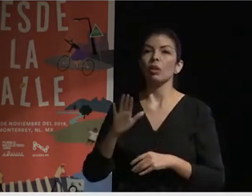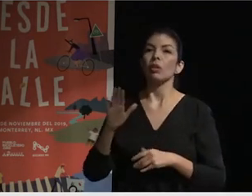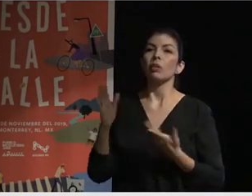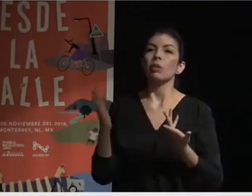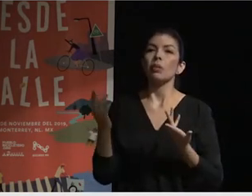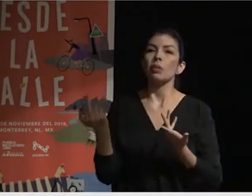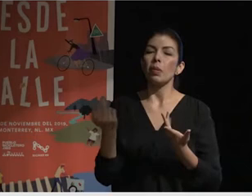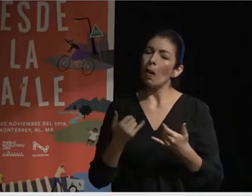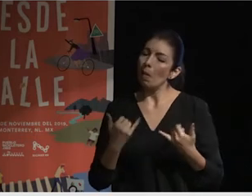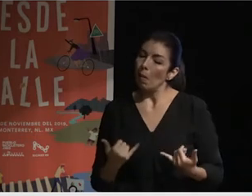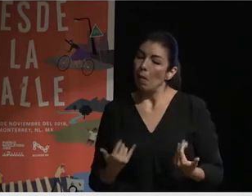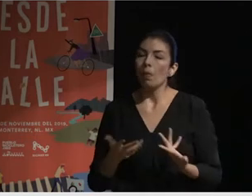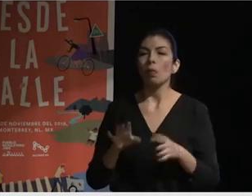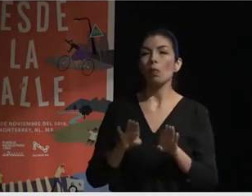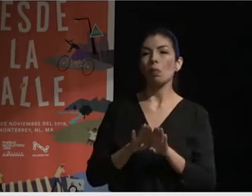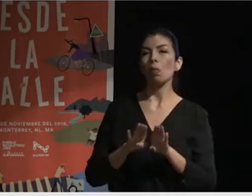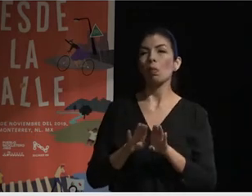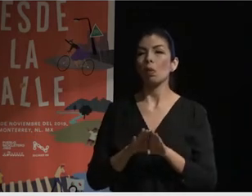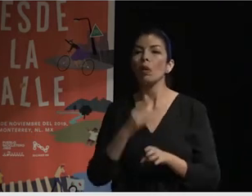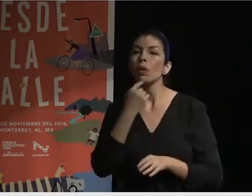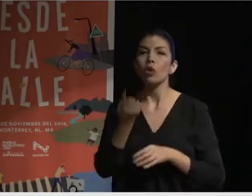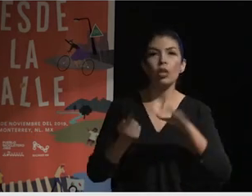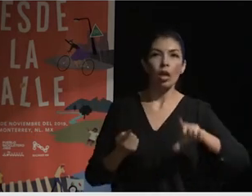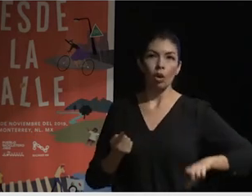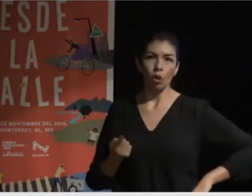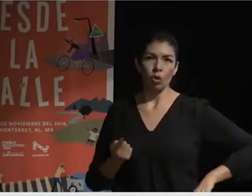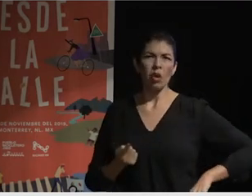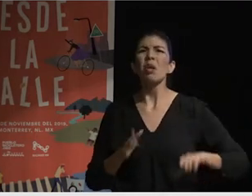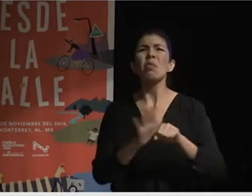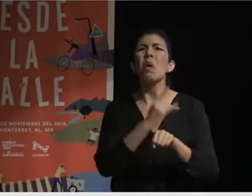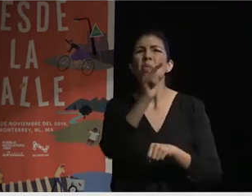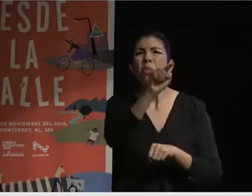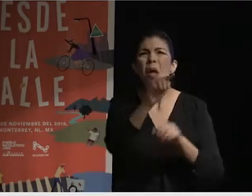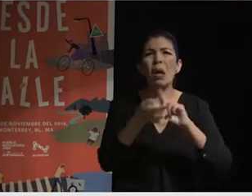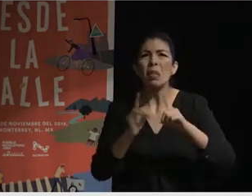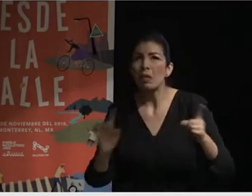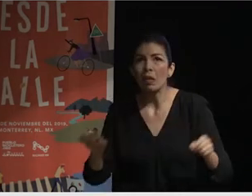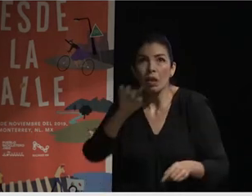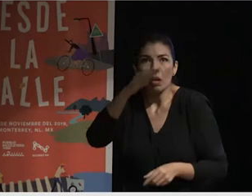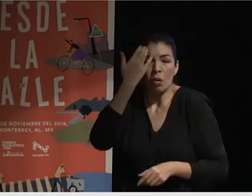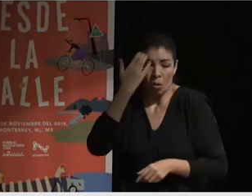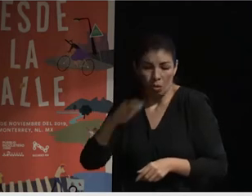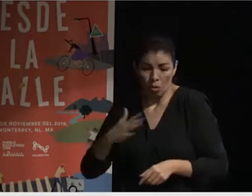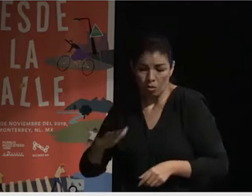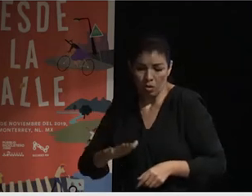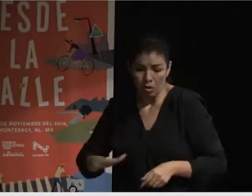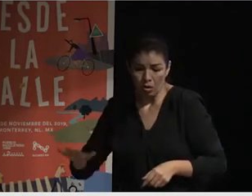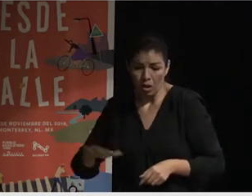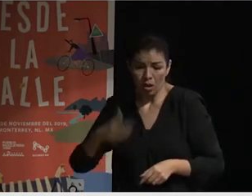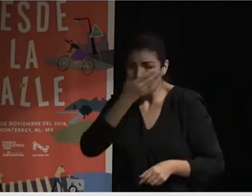cuestionando por qué esa persona está haciendo esto. Ese sería el número uno. Yo creo que el otro, y lo digo